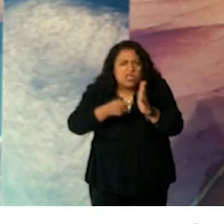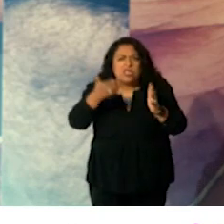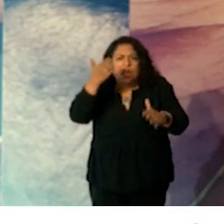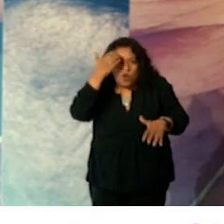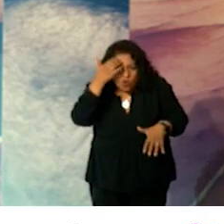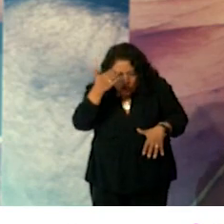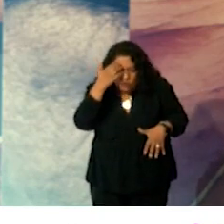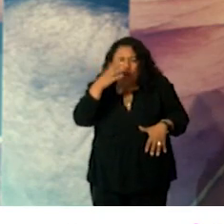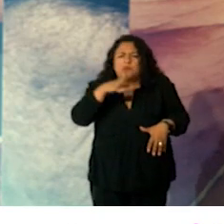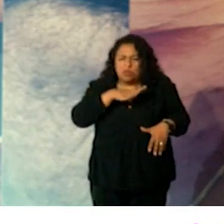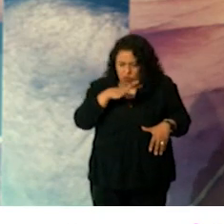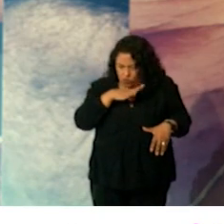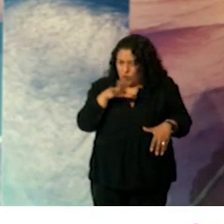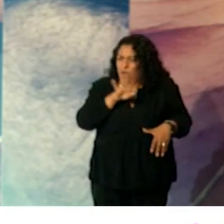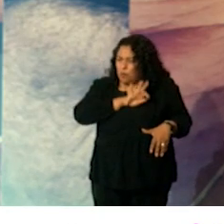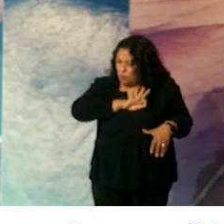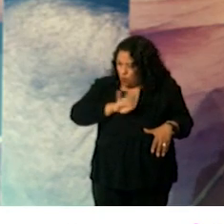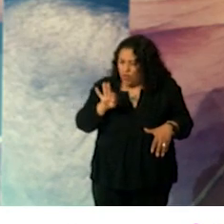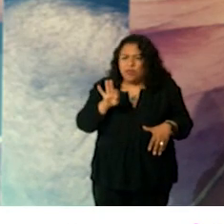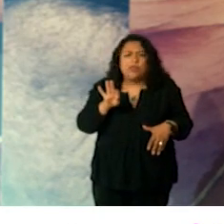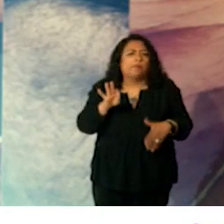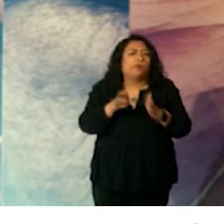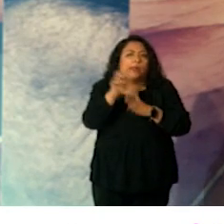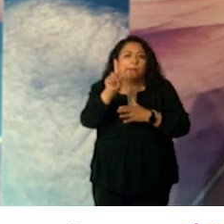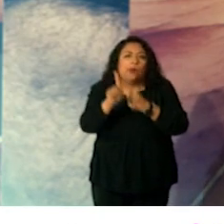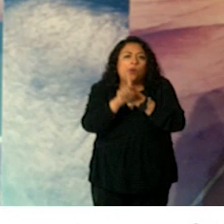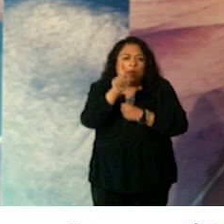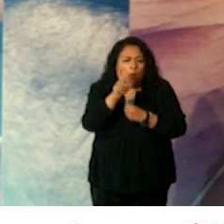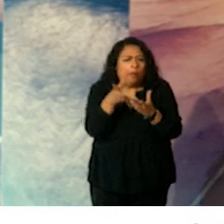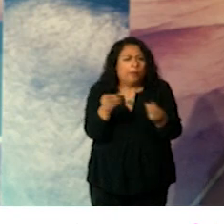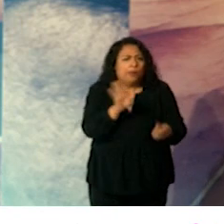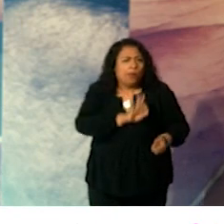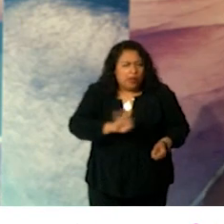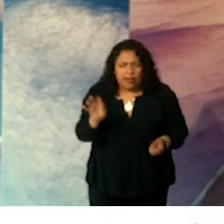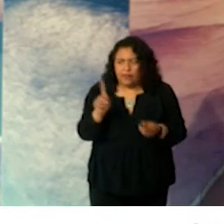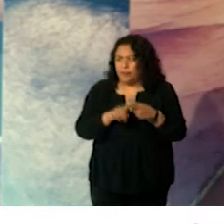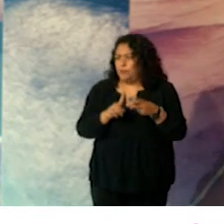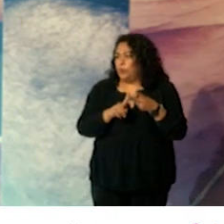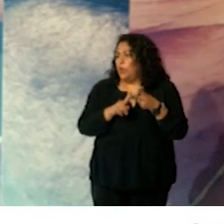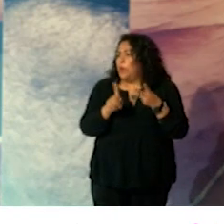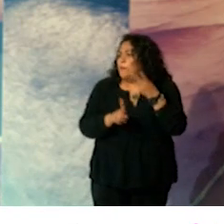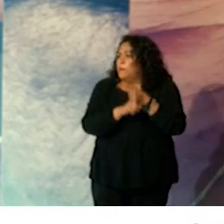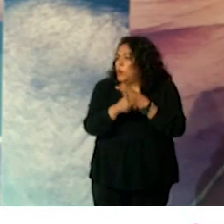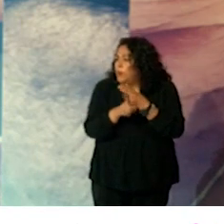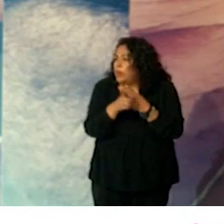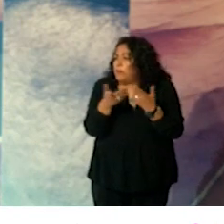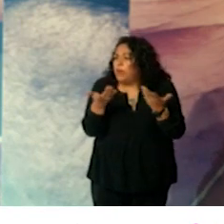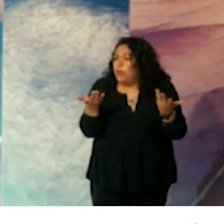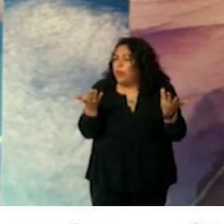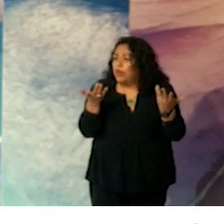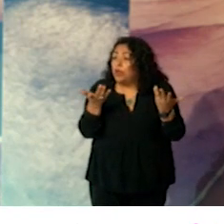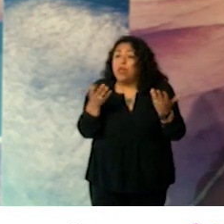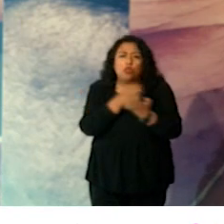conocimiento que pueden, por ejemplo, solucionar el problema de la agua. que puede solucionar, por ejemplo, el problema de